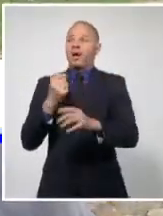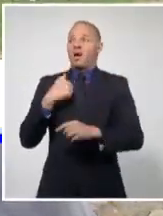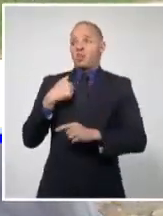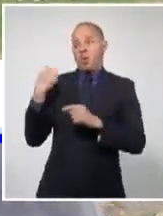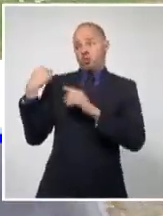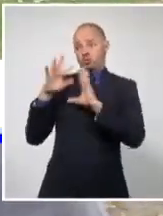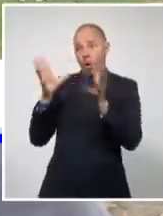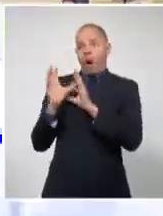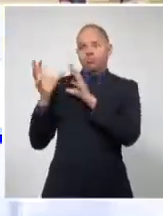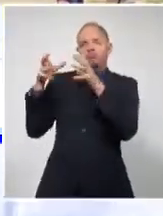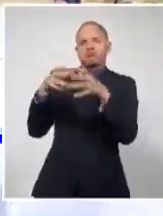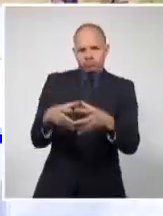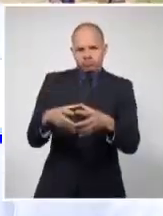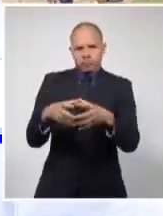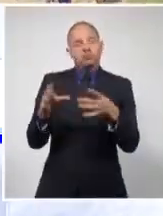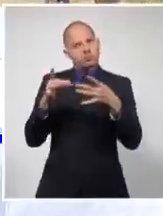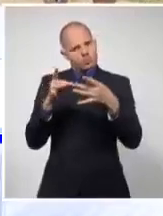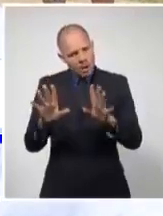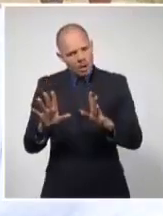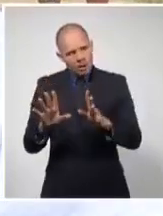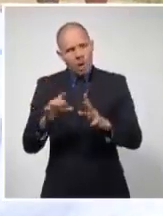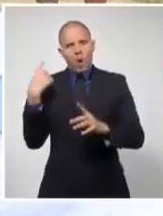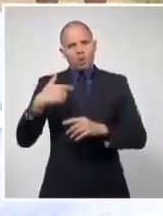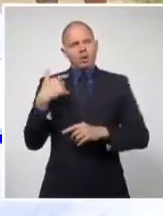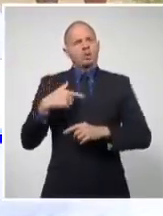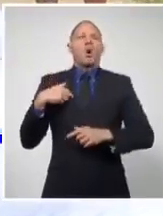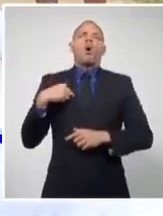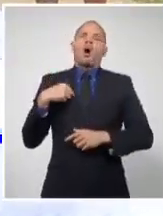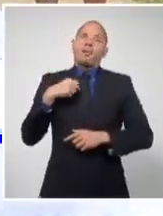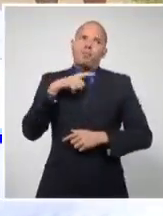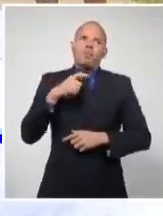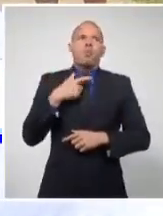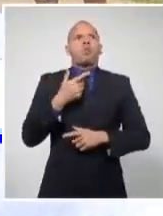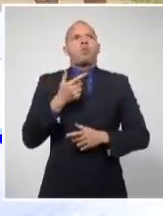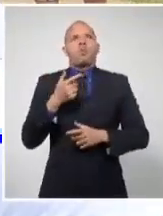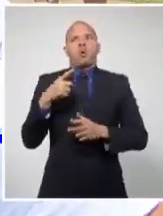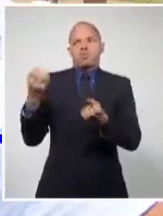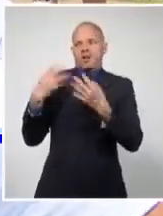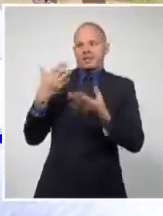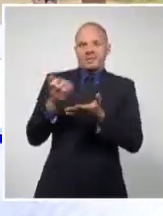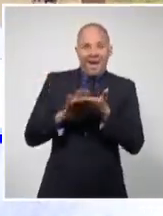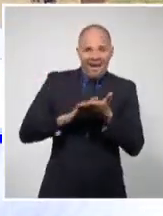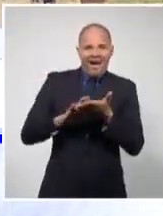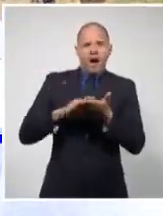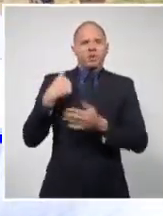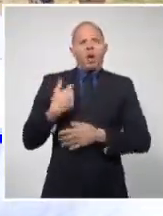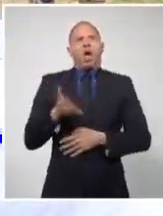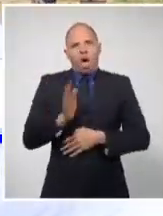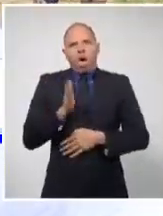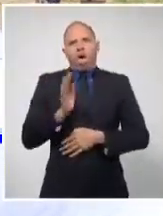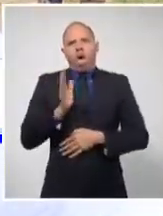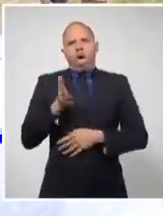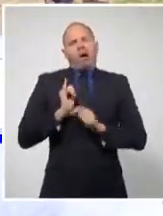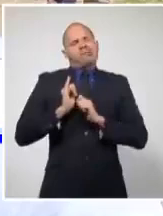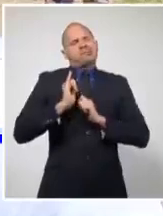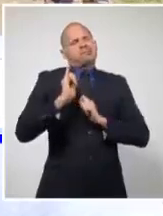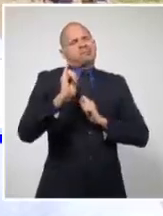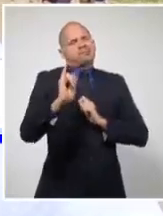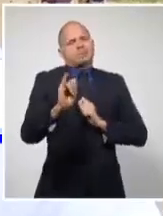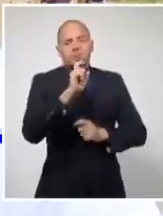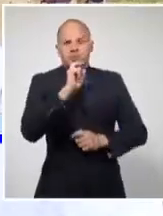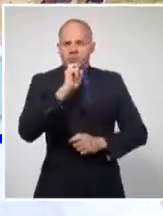han traído en otras oportunidades? Sí. Tendríamos que ir caminando muchos kilómetros o acudir a alguien cerca que tenga un carro. ¿Y pudo comprar lo que